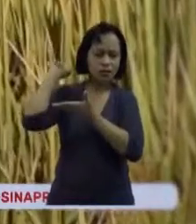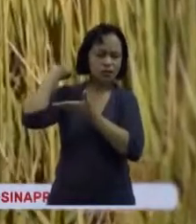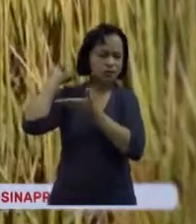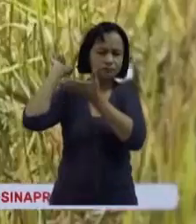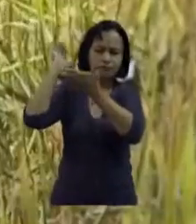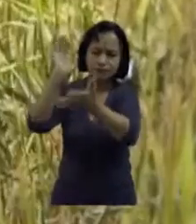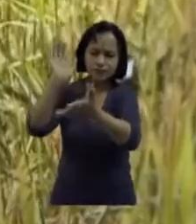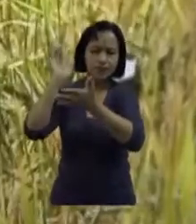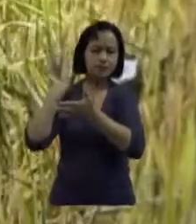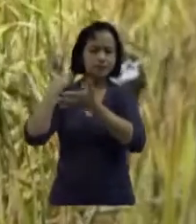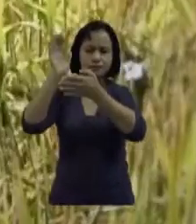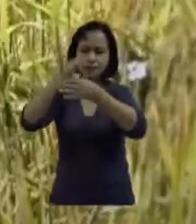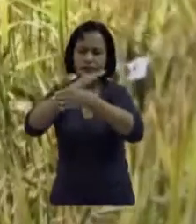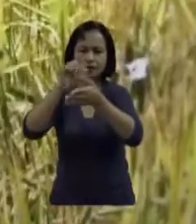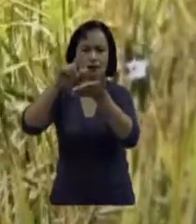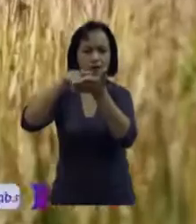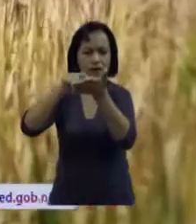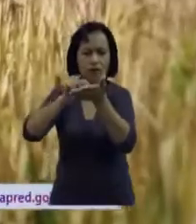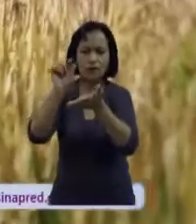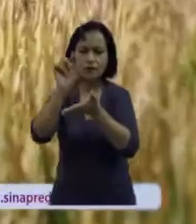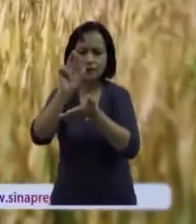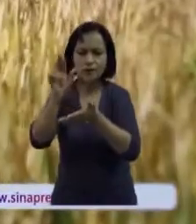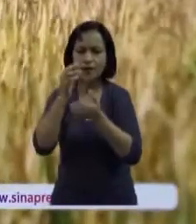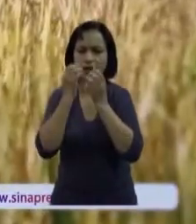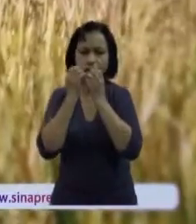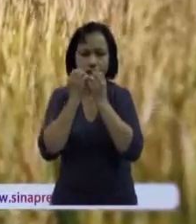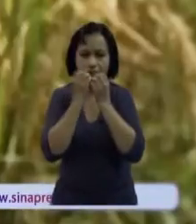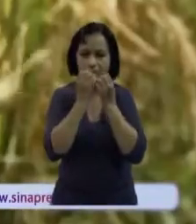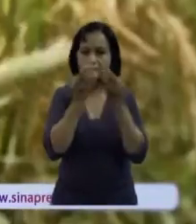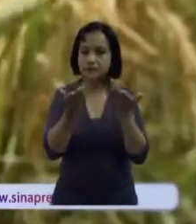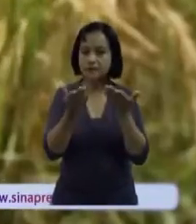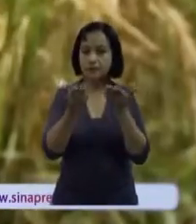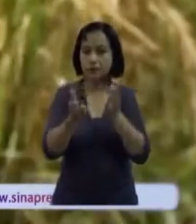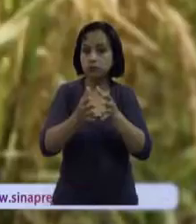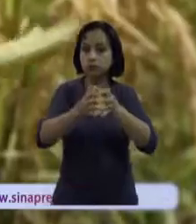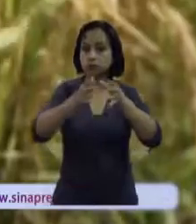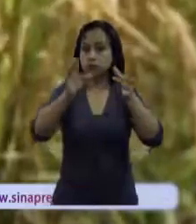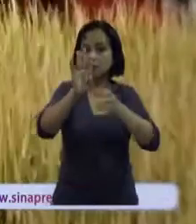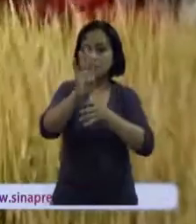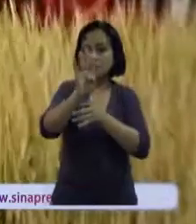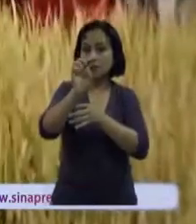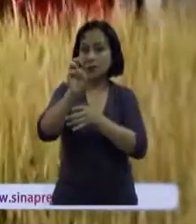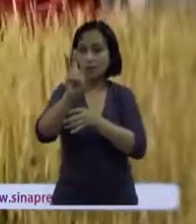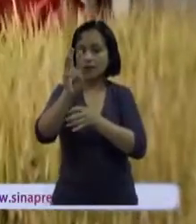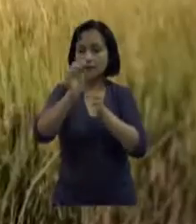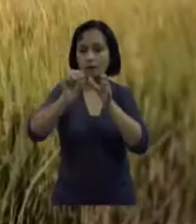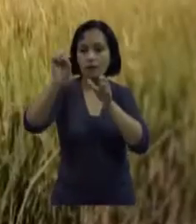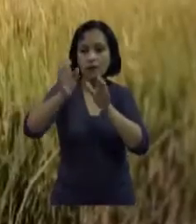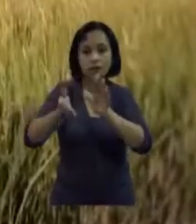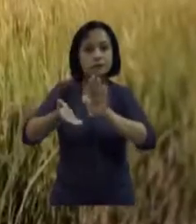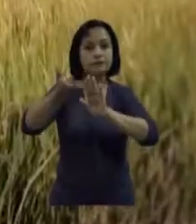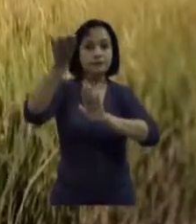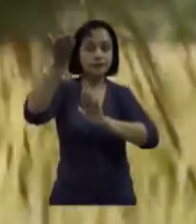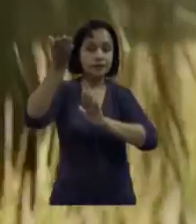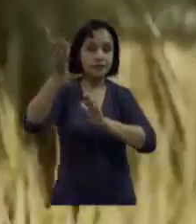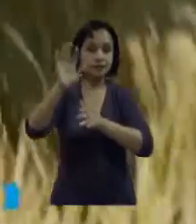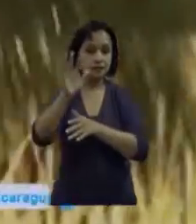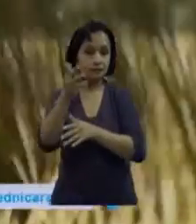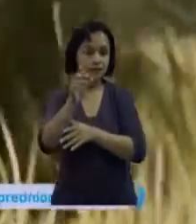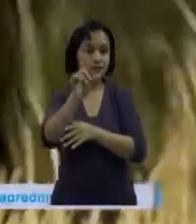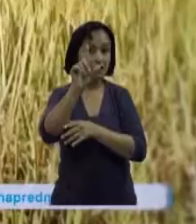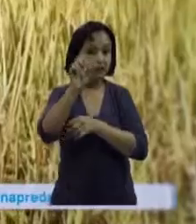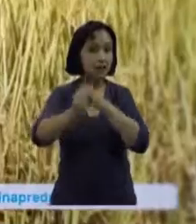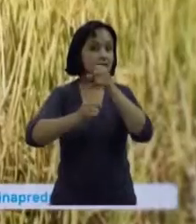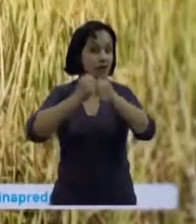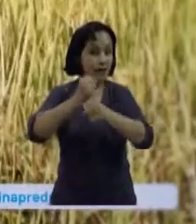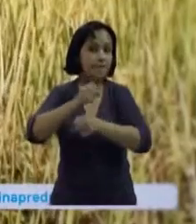20 millones de quintales en granos básicos. Esto nos representa un crecimiento del 43%